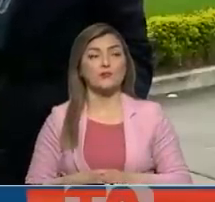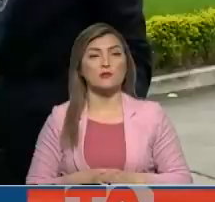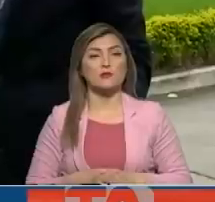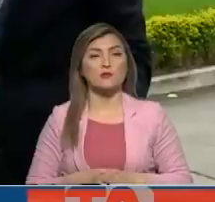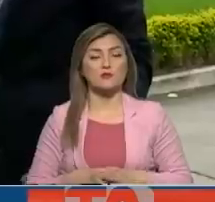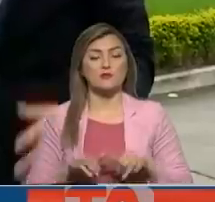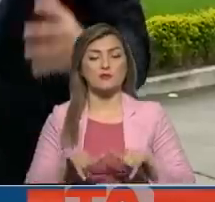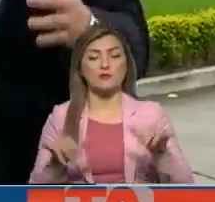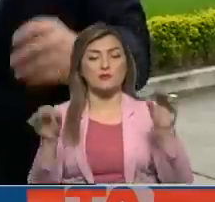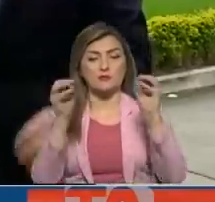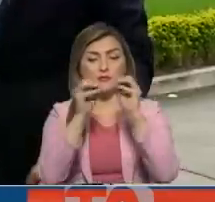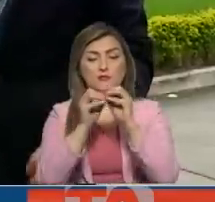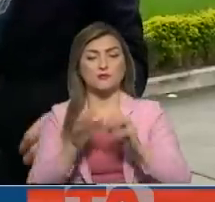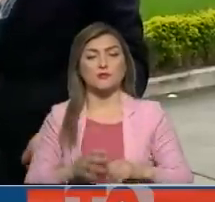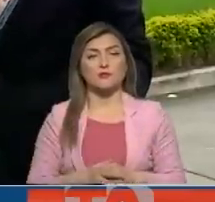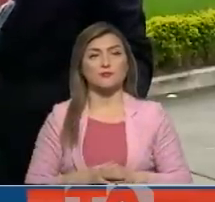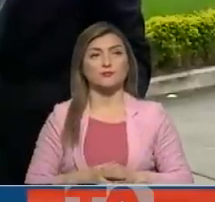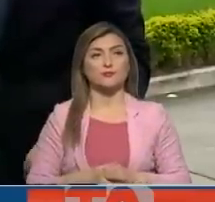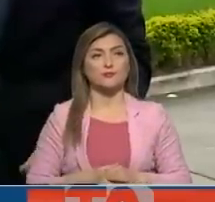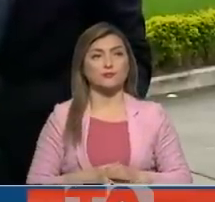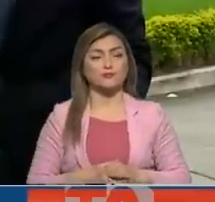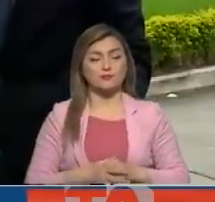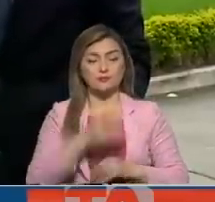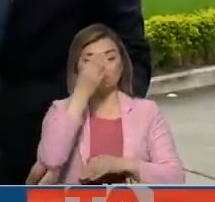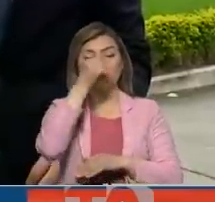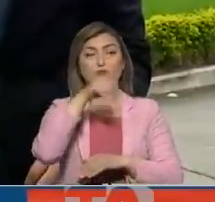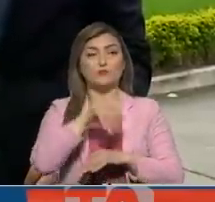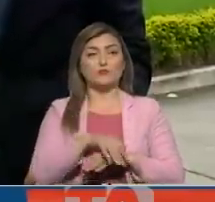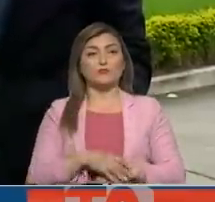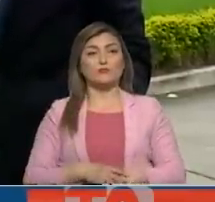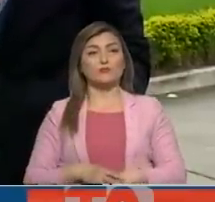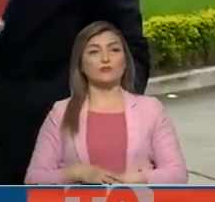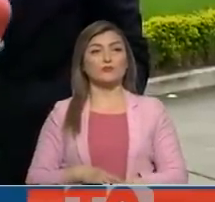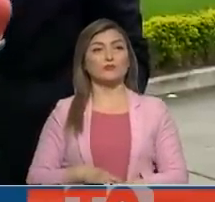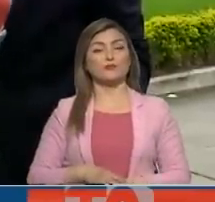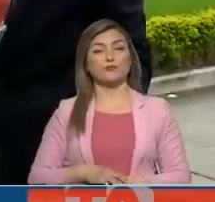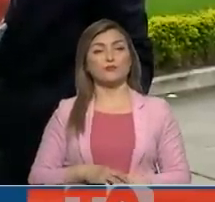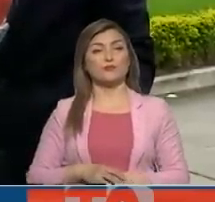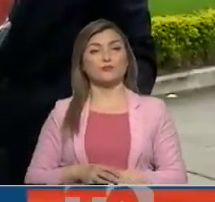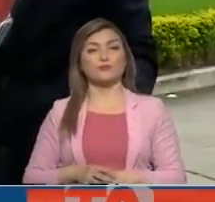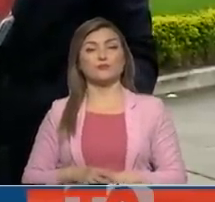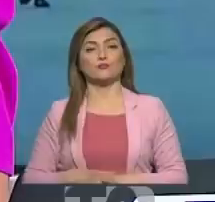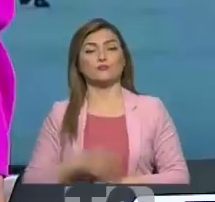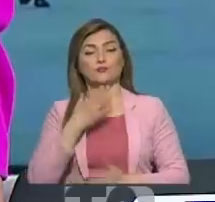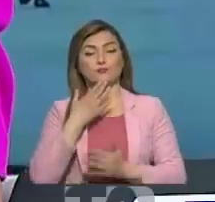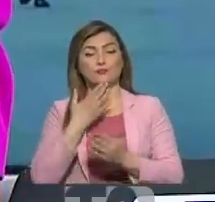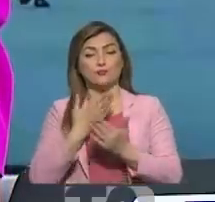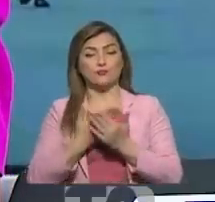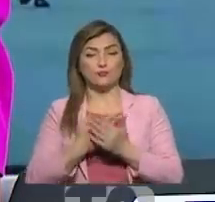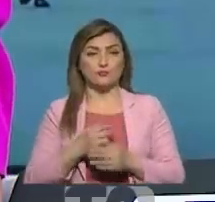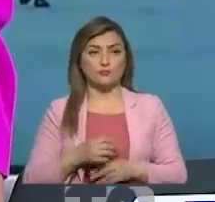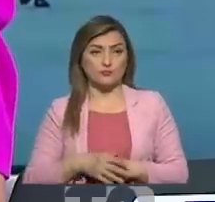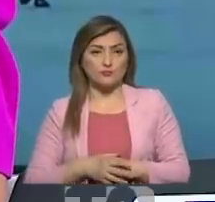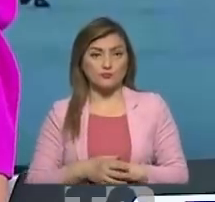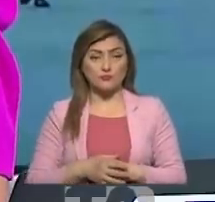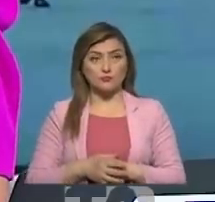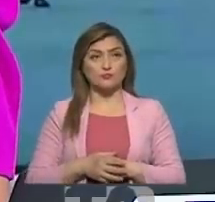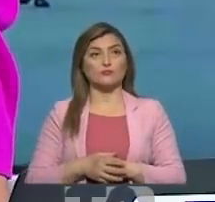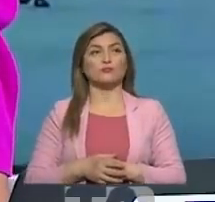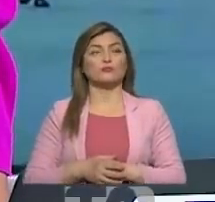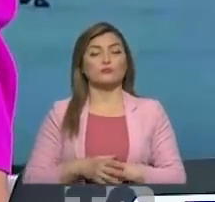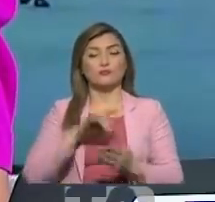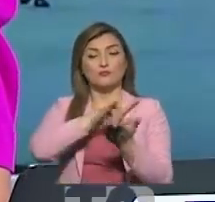tarde. Continuamos contigo, Liz, desde Estudios. Buenas tardes. Buenas tardes para ti también, Carlos, y muchas gracias. El avión